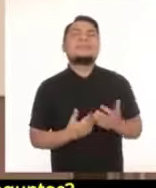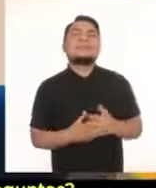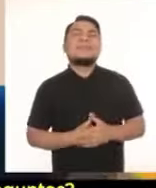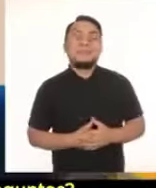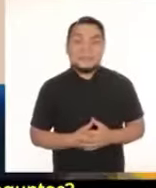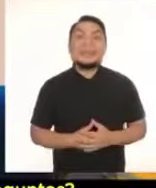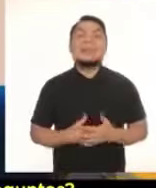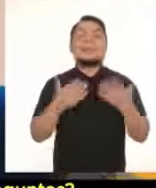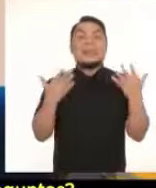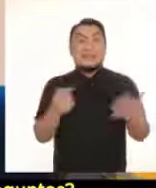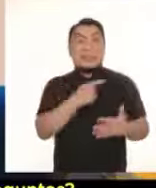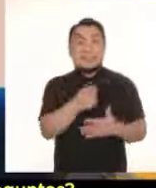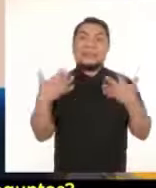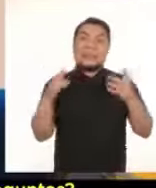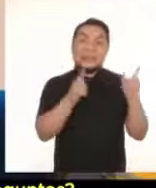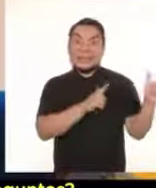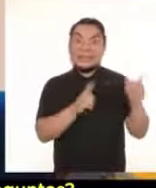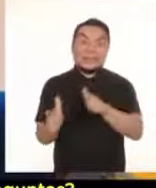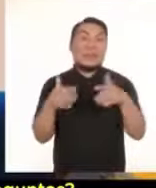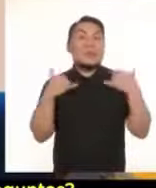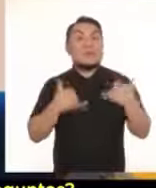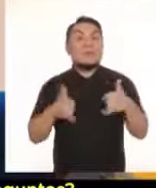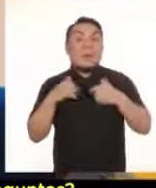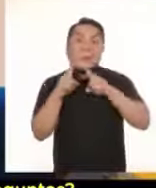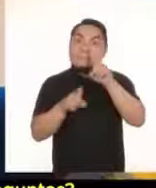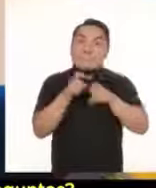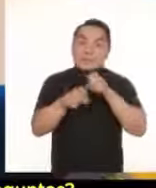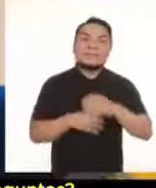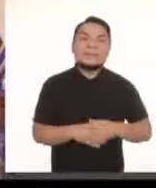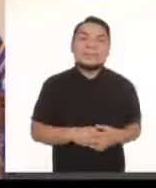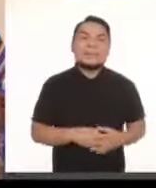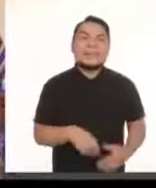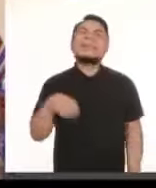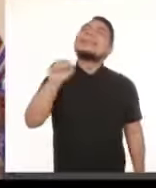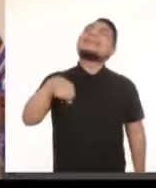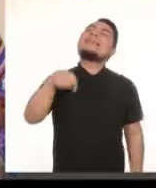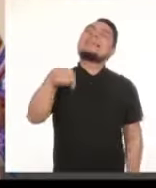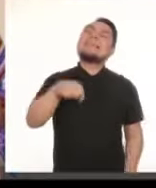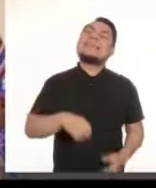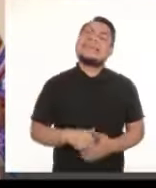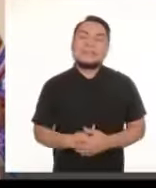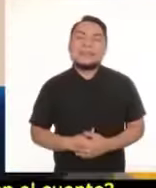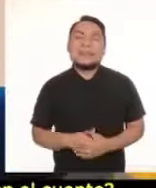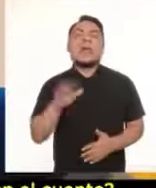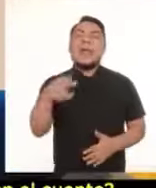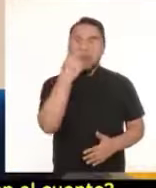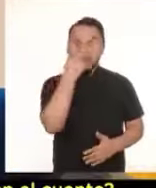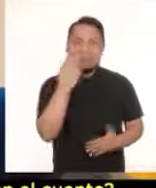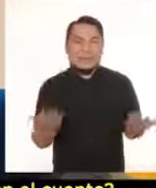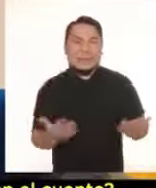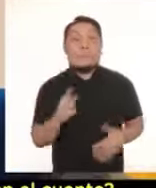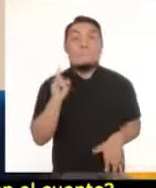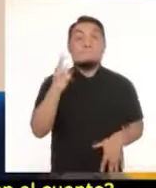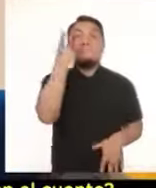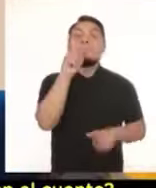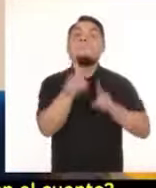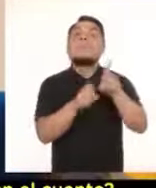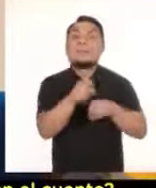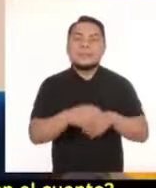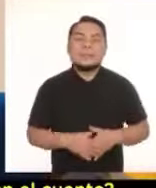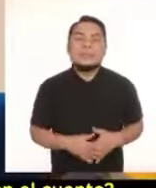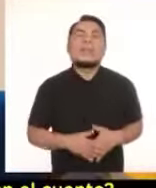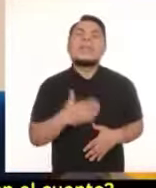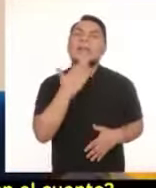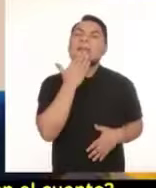Hito. Entonces, ¿están listos para jugar a las preguntas? ¡Sí! A ver, primera